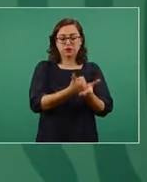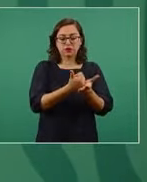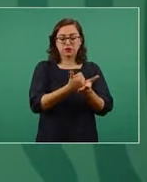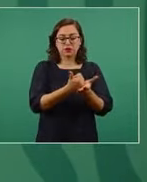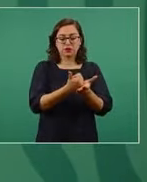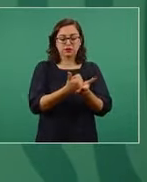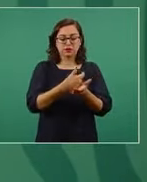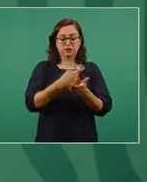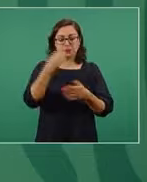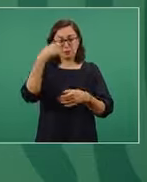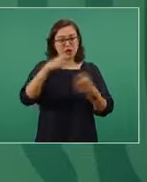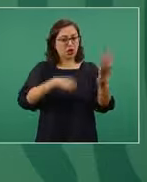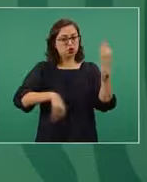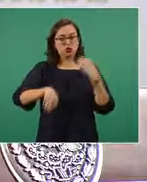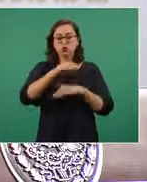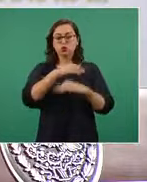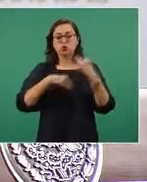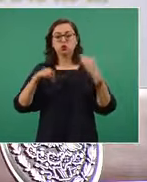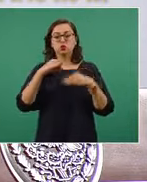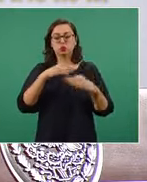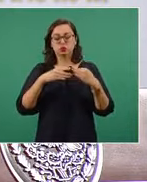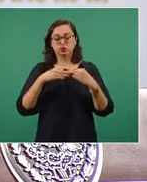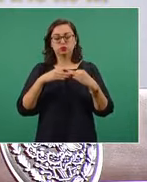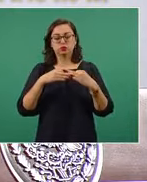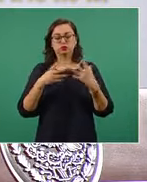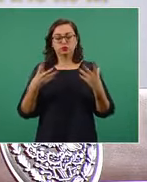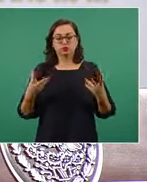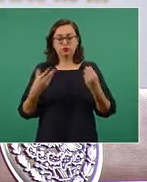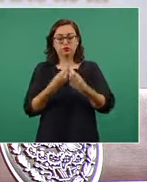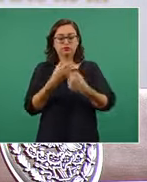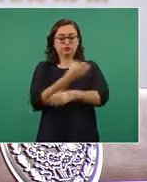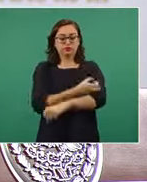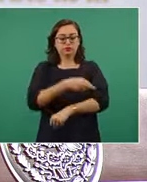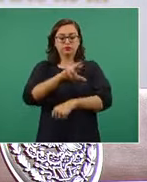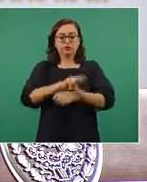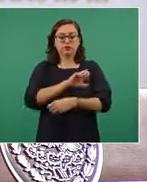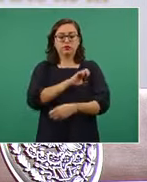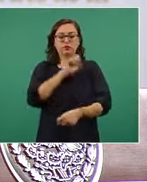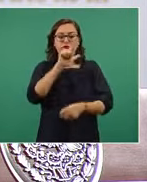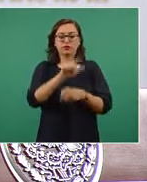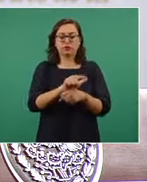que corresponde. Se va a tener una coordinación especial con la Fiscalía